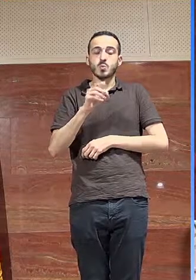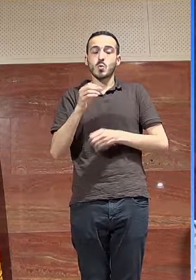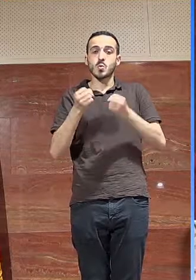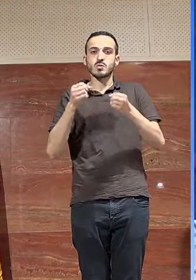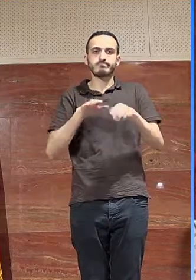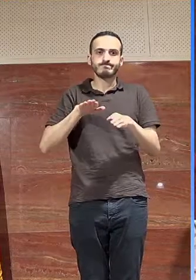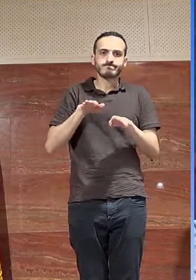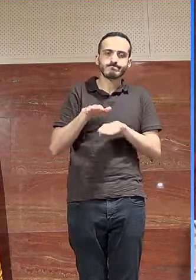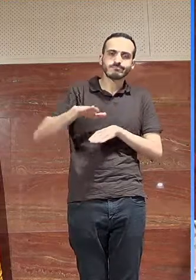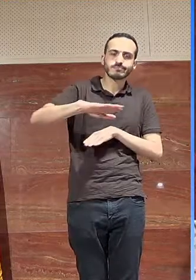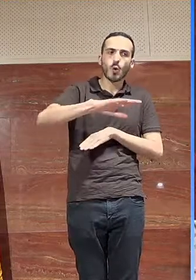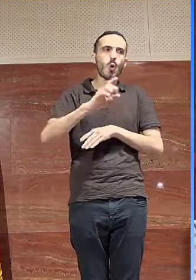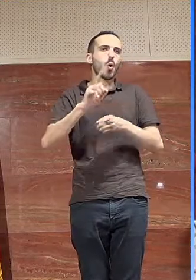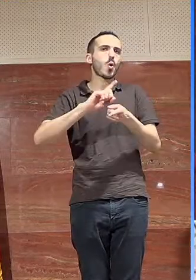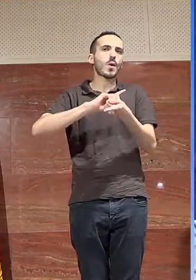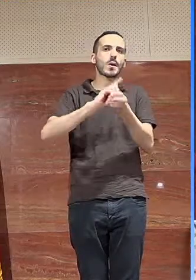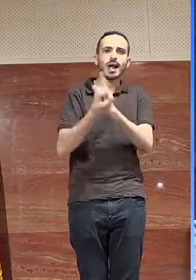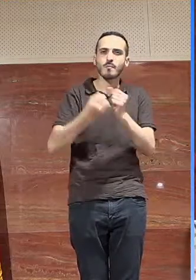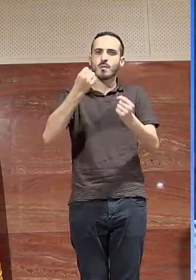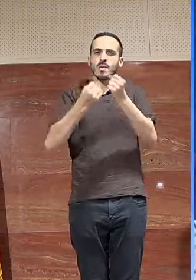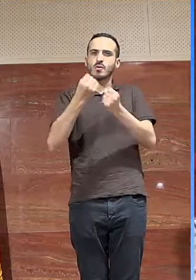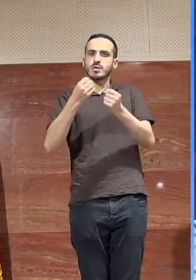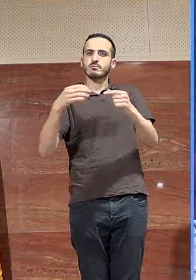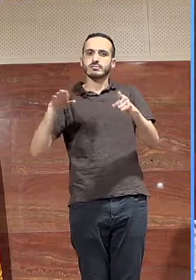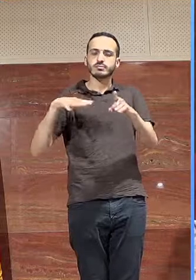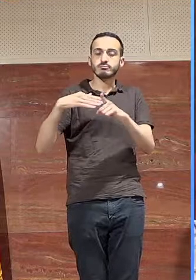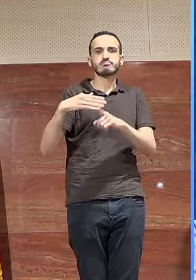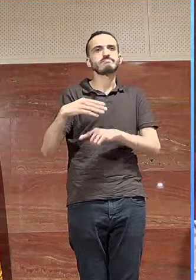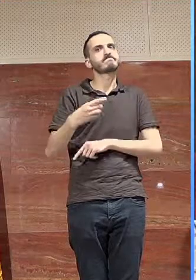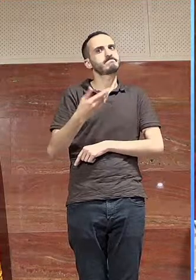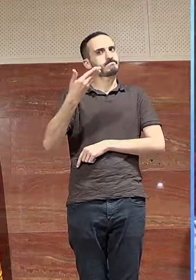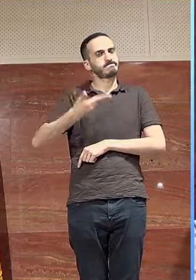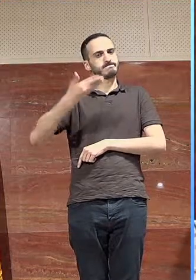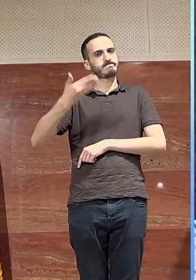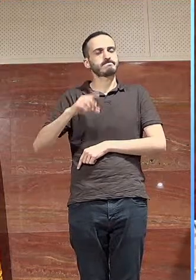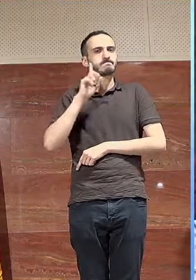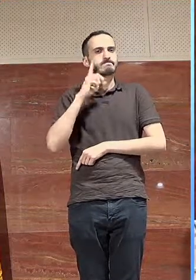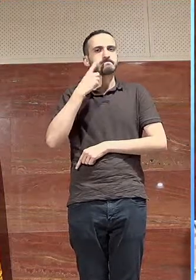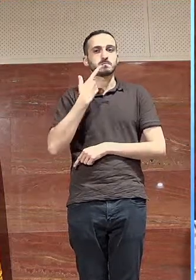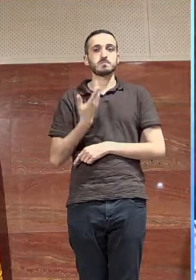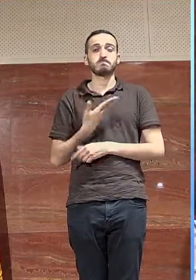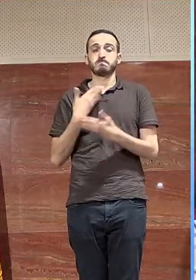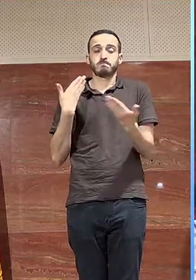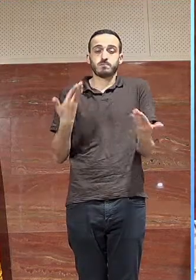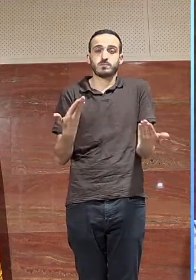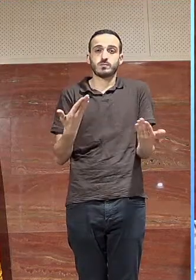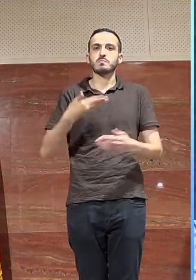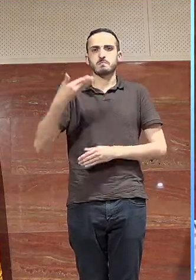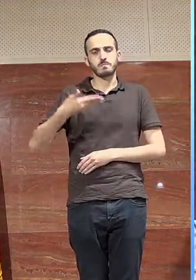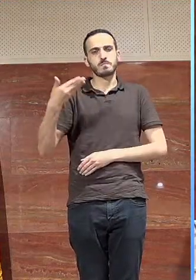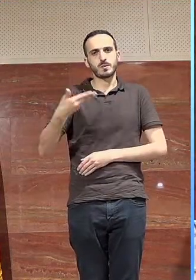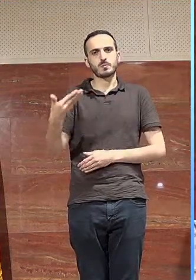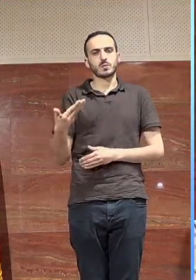un cambio de dirección los vehículos, pues es interesante, ¿no? Y de ahí que ven que respondan que